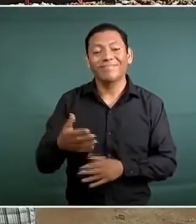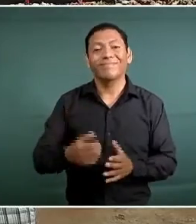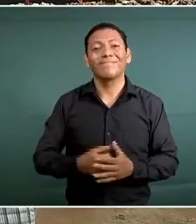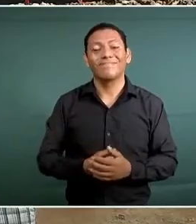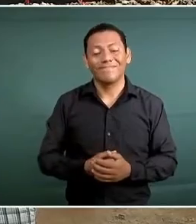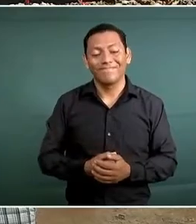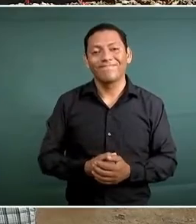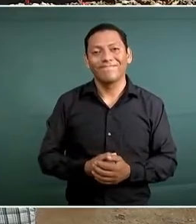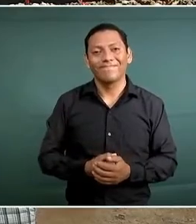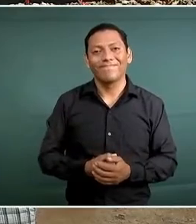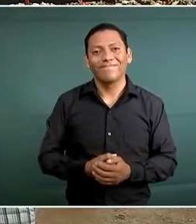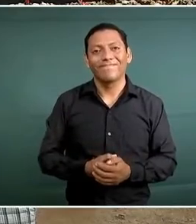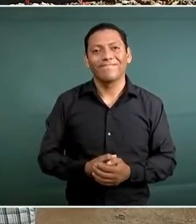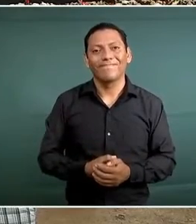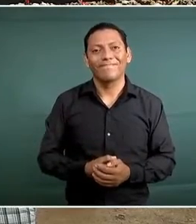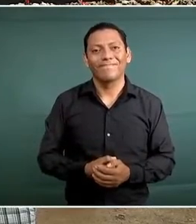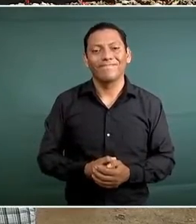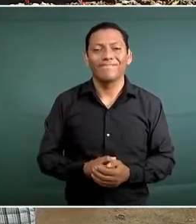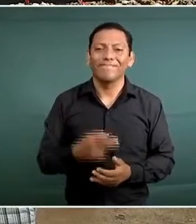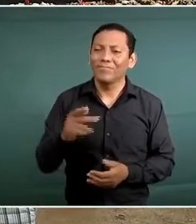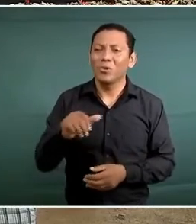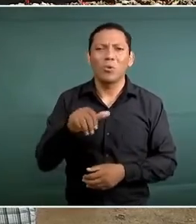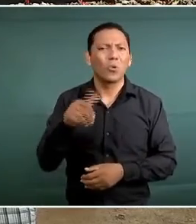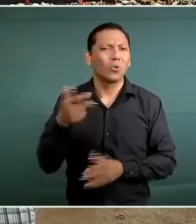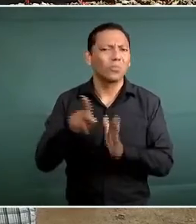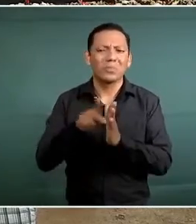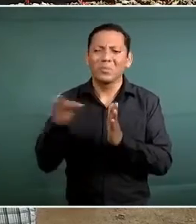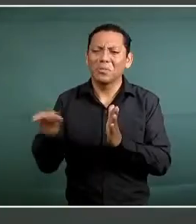este y así otros